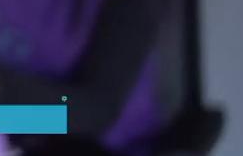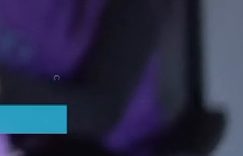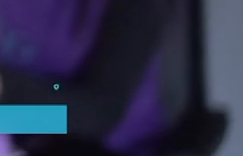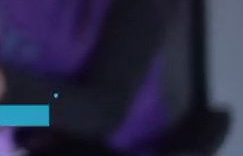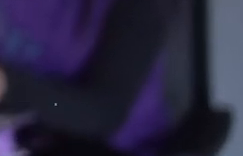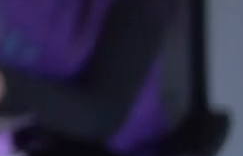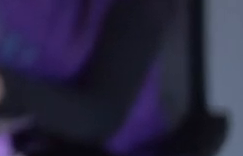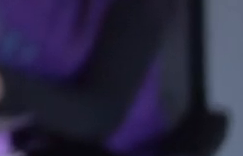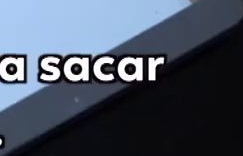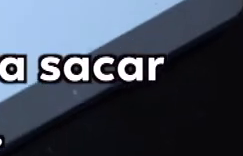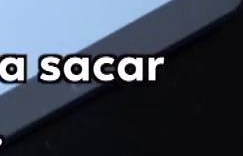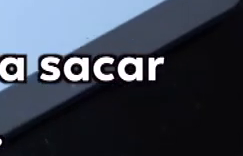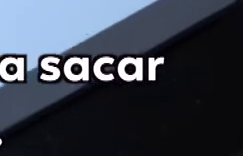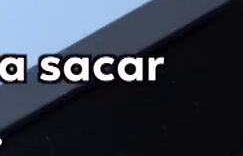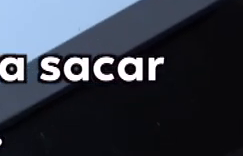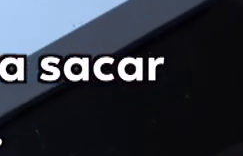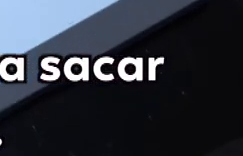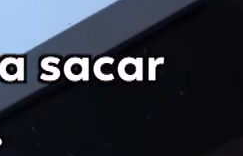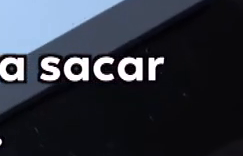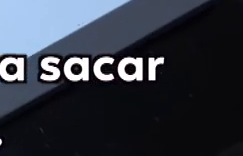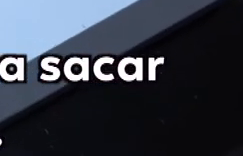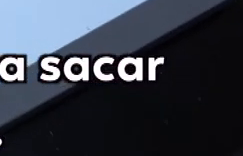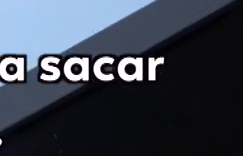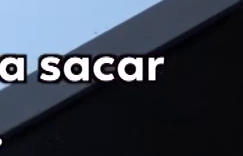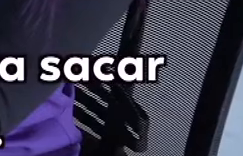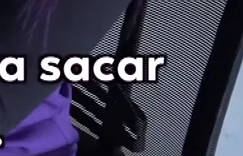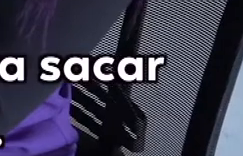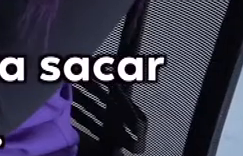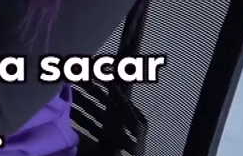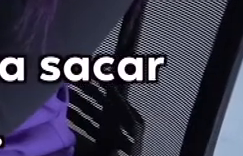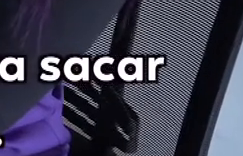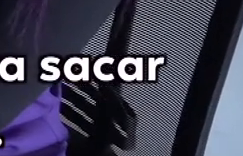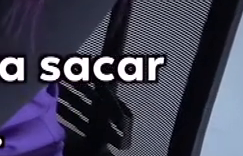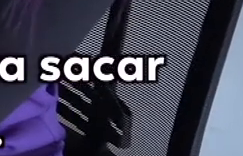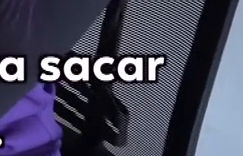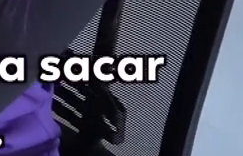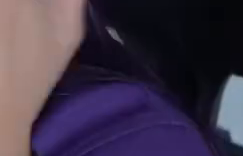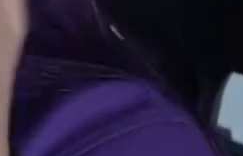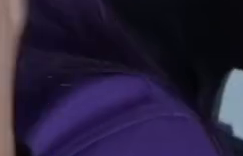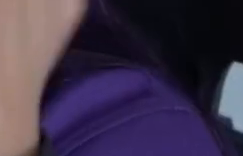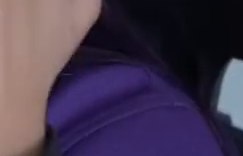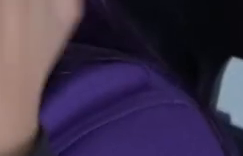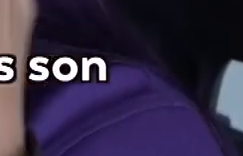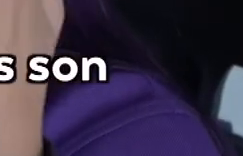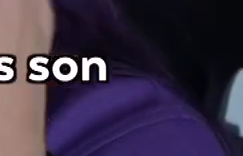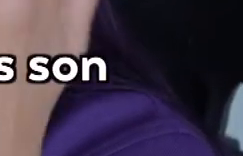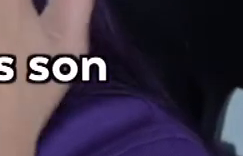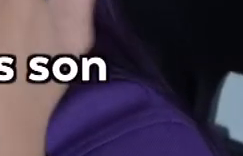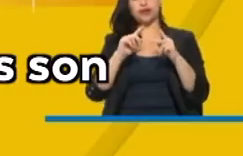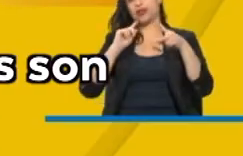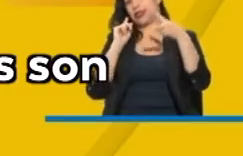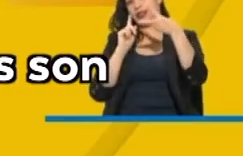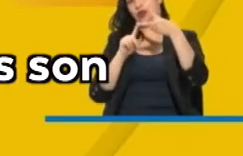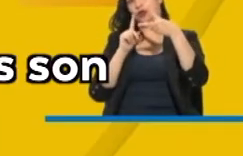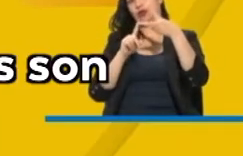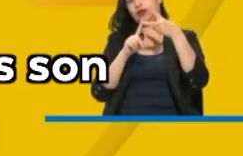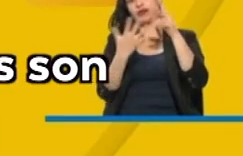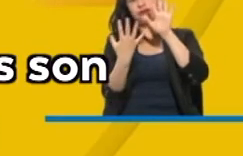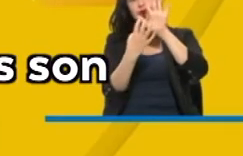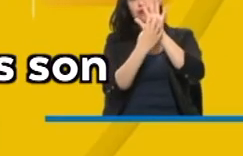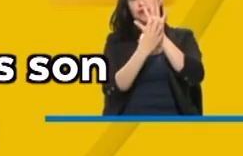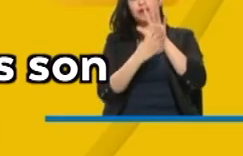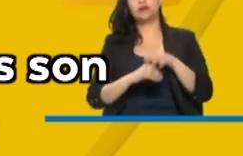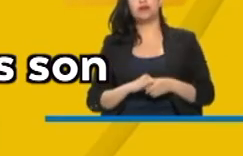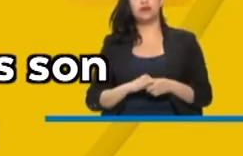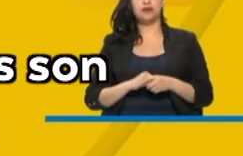descubrimiento de la nueva tecnología que hay como herramientas para sacar a nuestros hijos adelante. Las herramientas tecnológicas